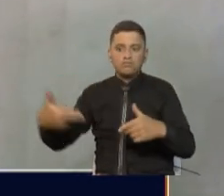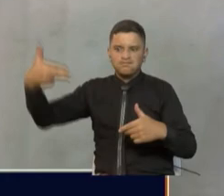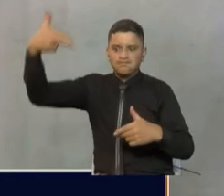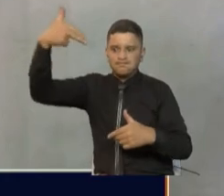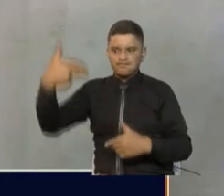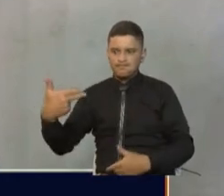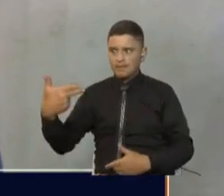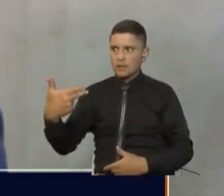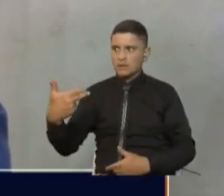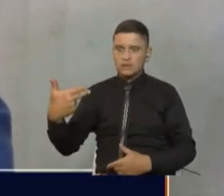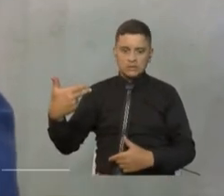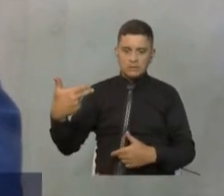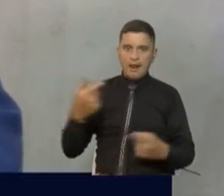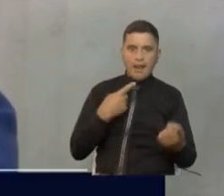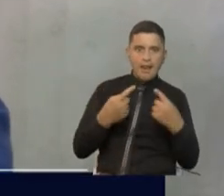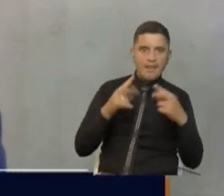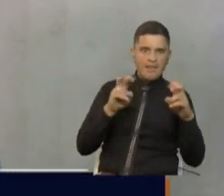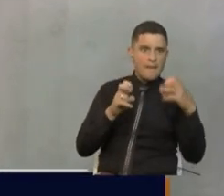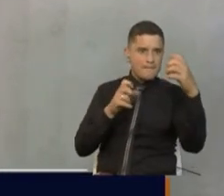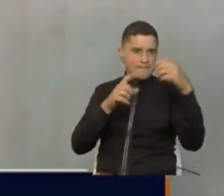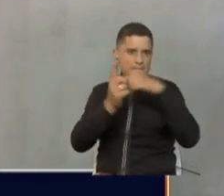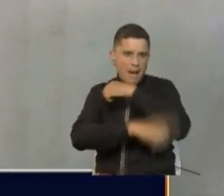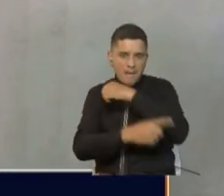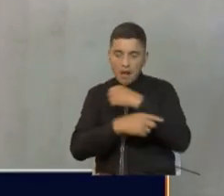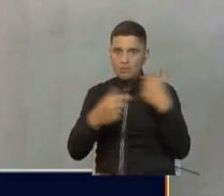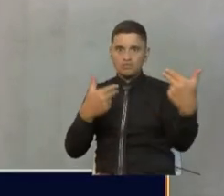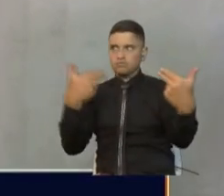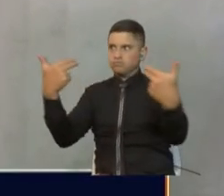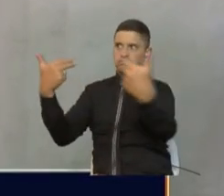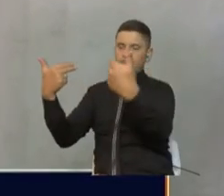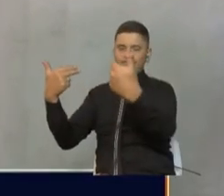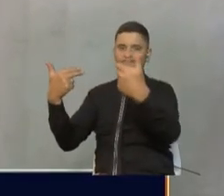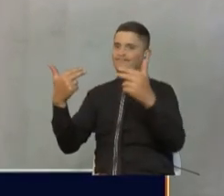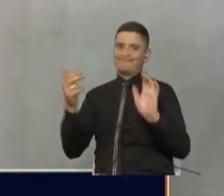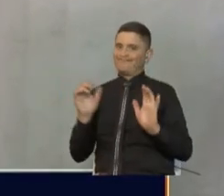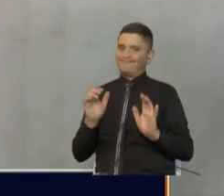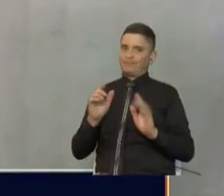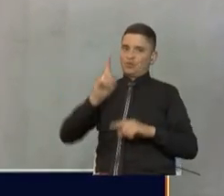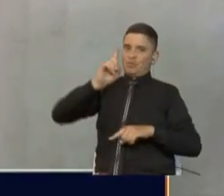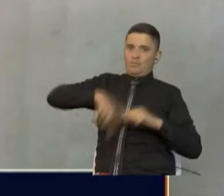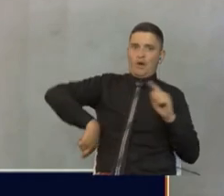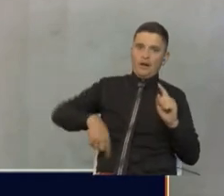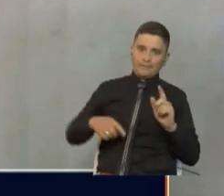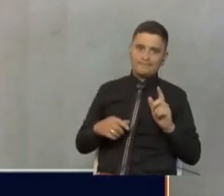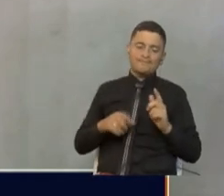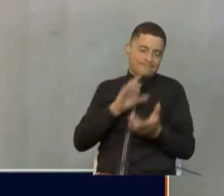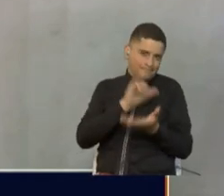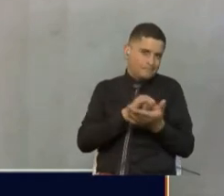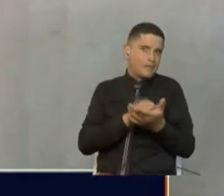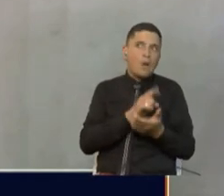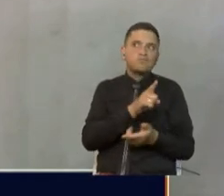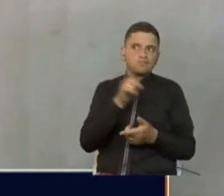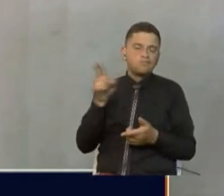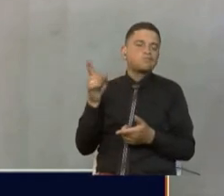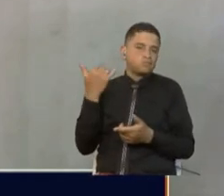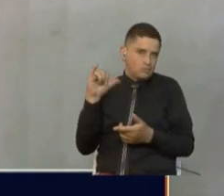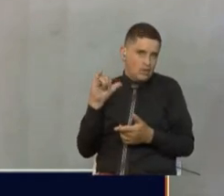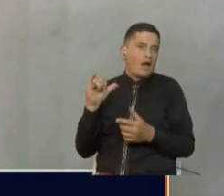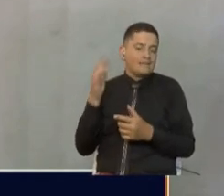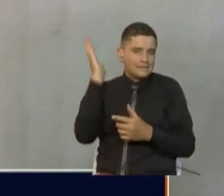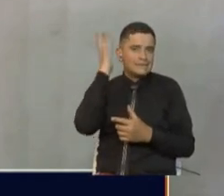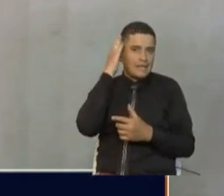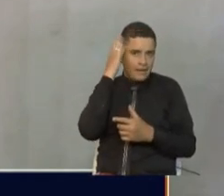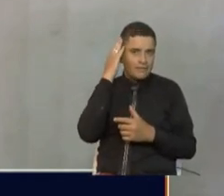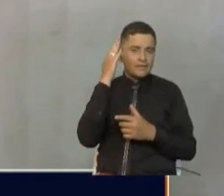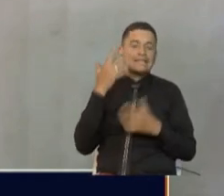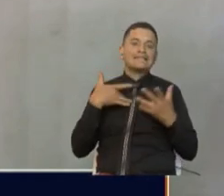mesa cuando estamos hablando con los infractores. Eso no puede ser más, y es lo que está pasando. Y